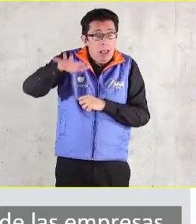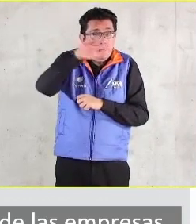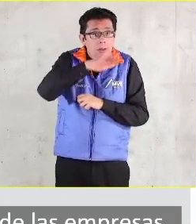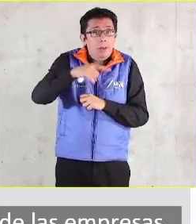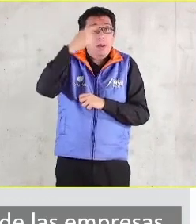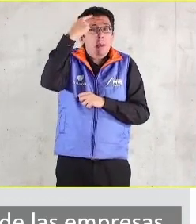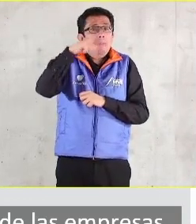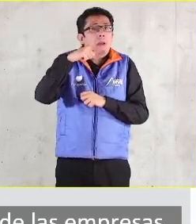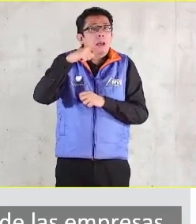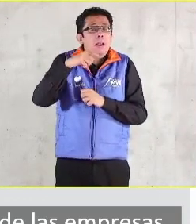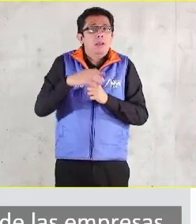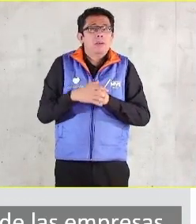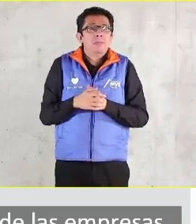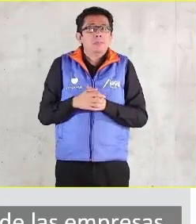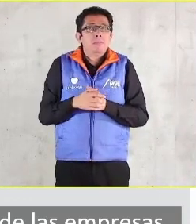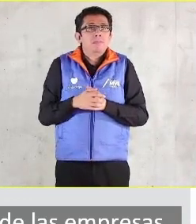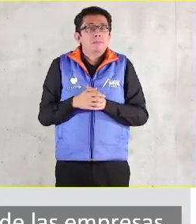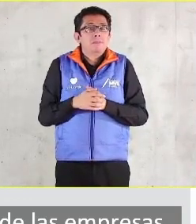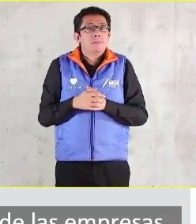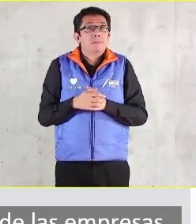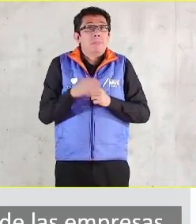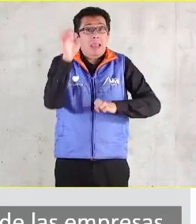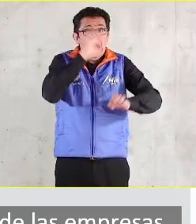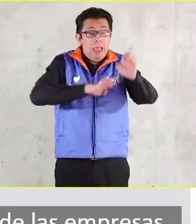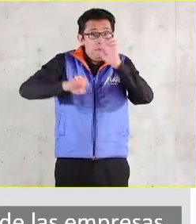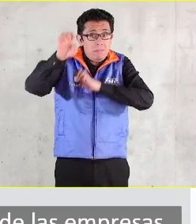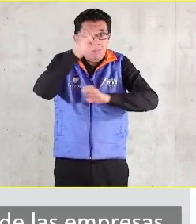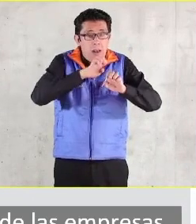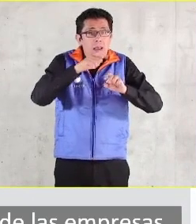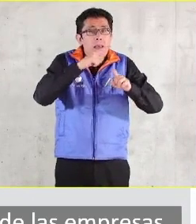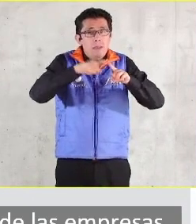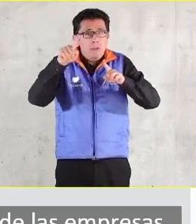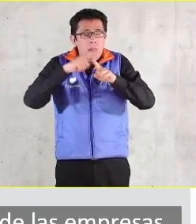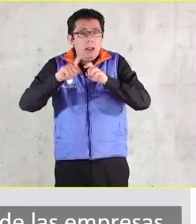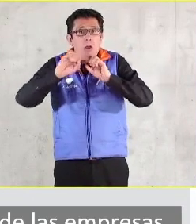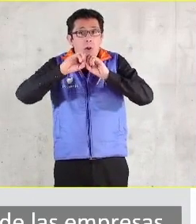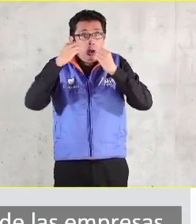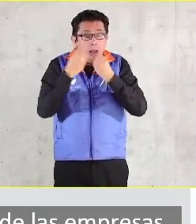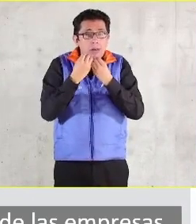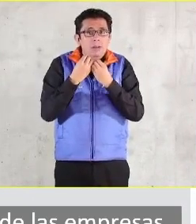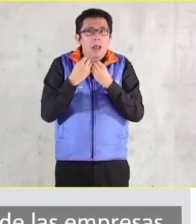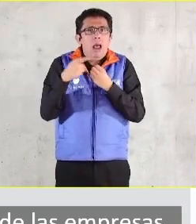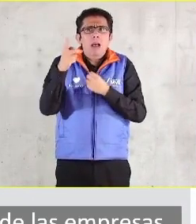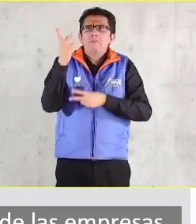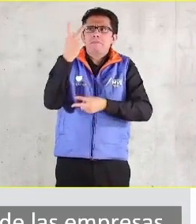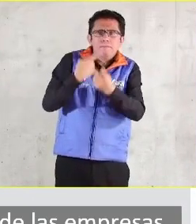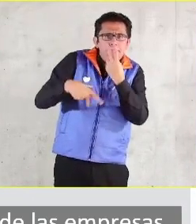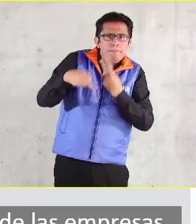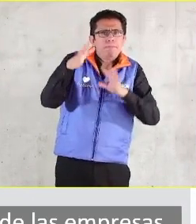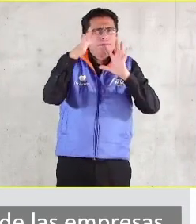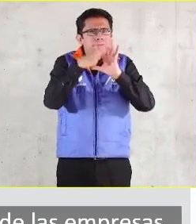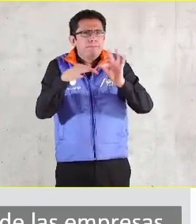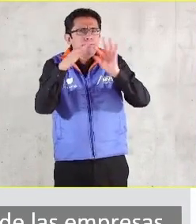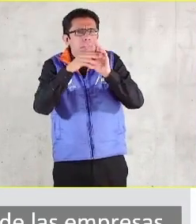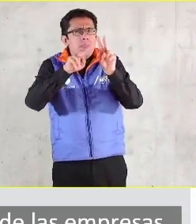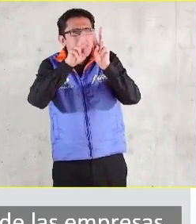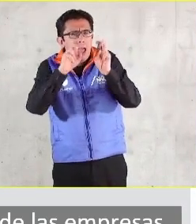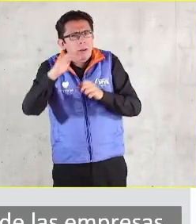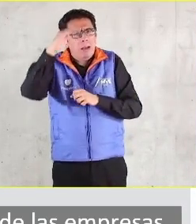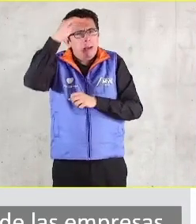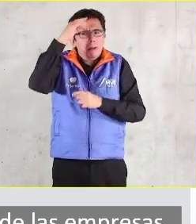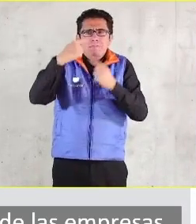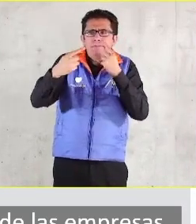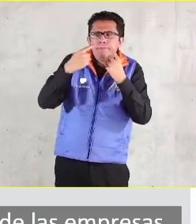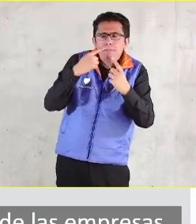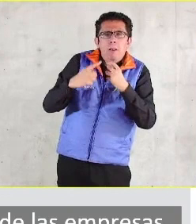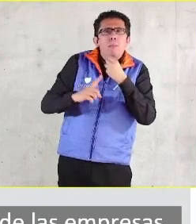que muchas empresas y muchas organizaciones vengan aquí a hablar de temas, a reflexionar, a